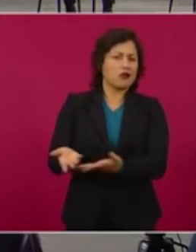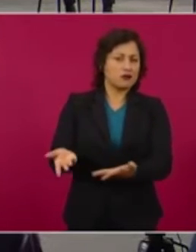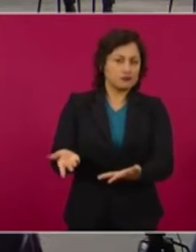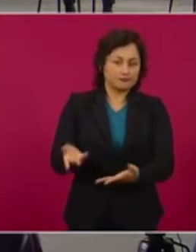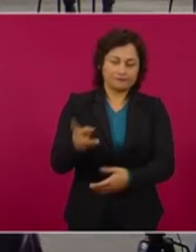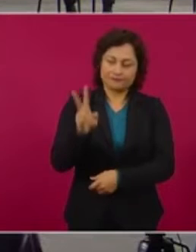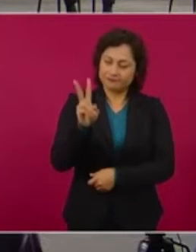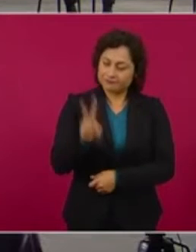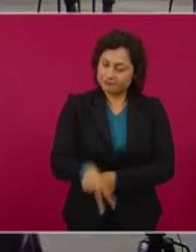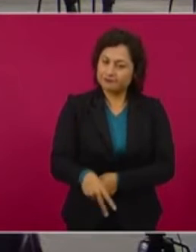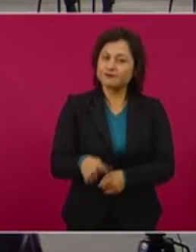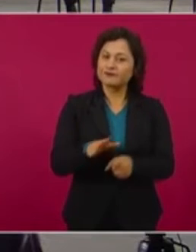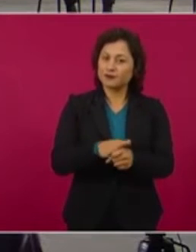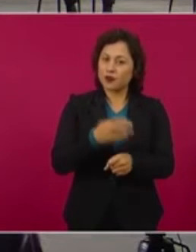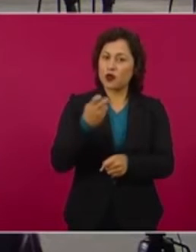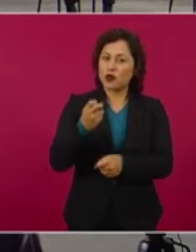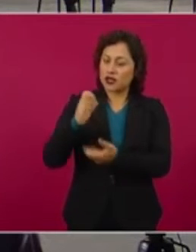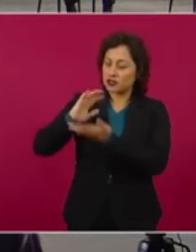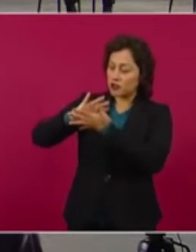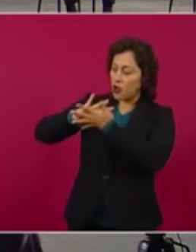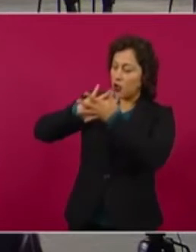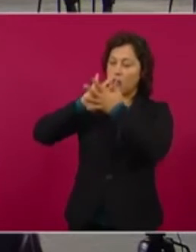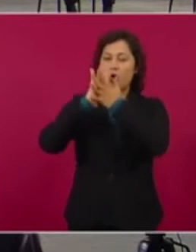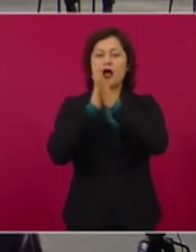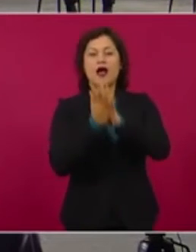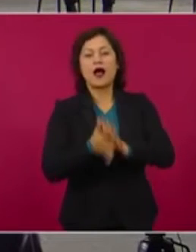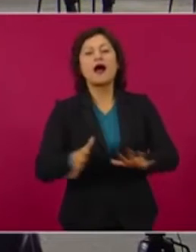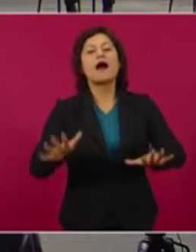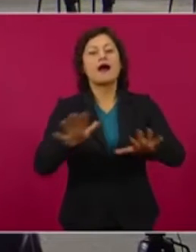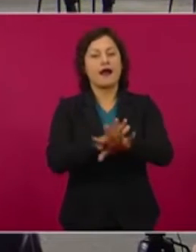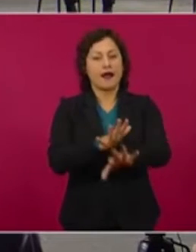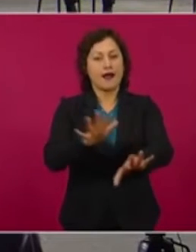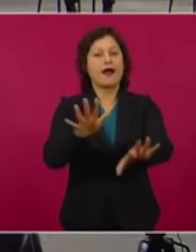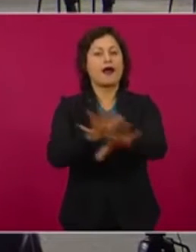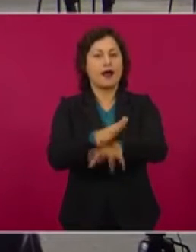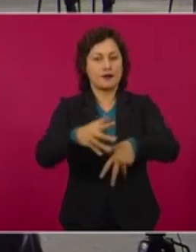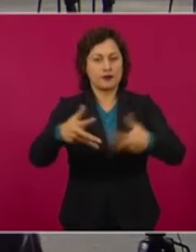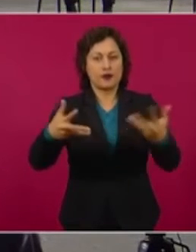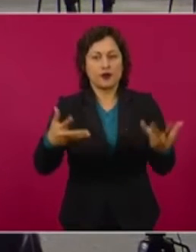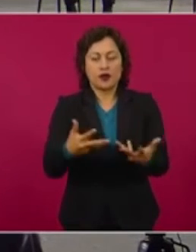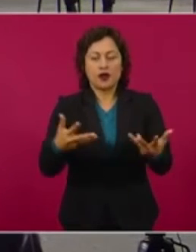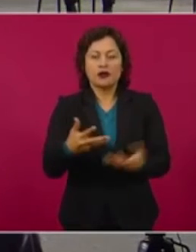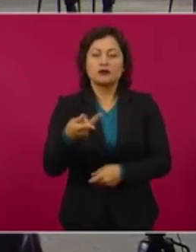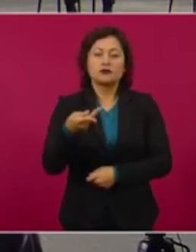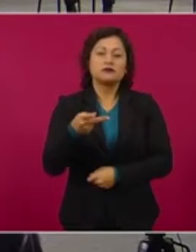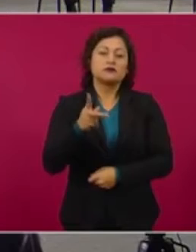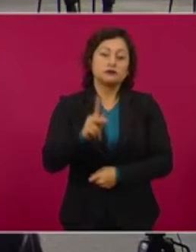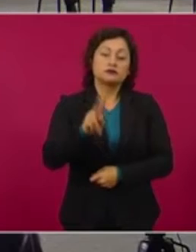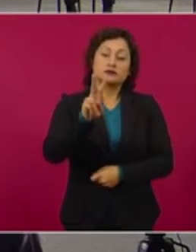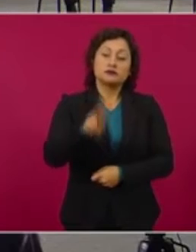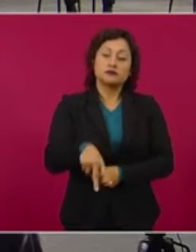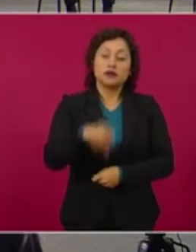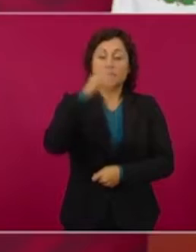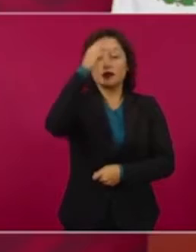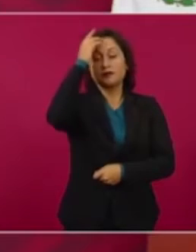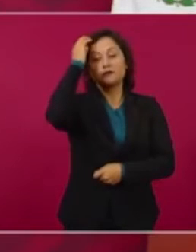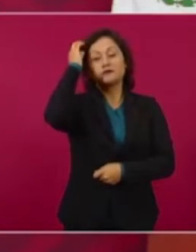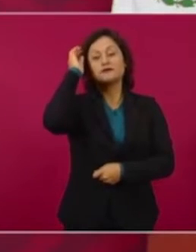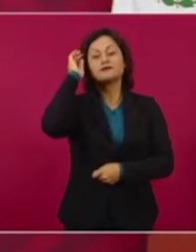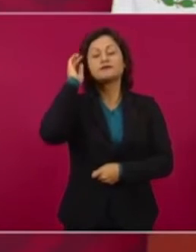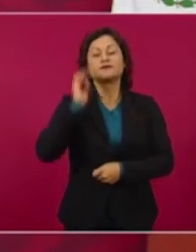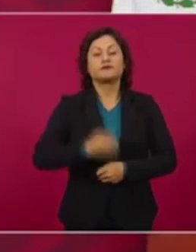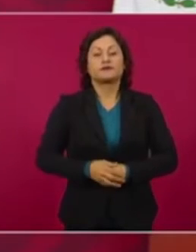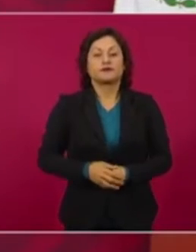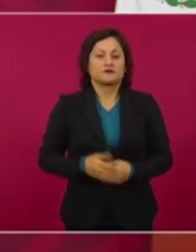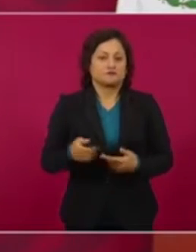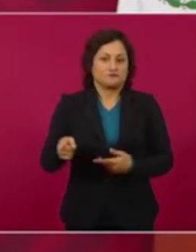Entonces, son los cambios que se están llevando a cabo, pero es muy importante lo de Deer Park. Además, fue un buen